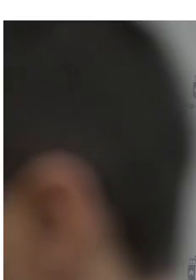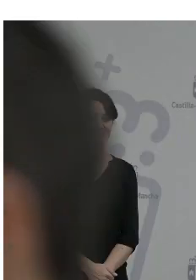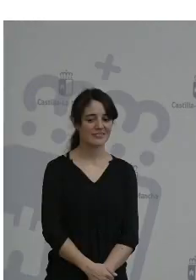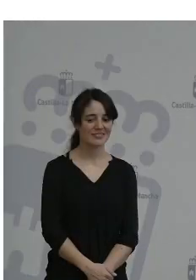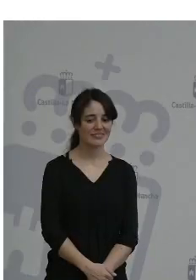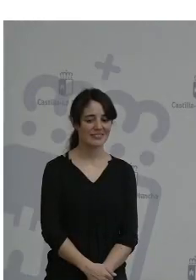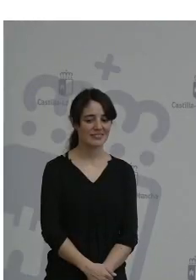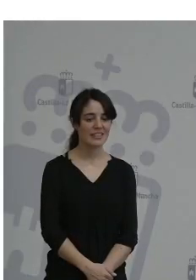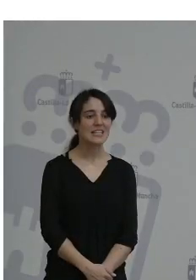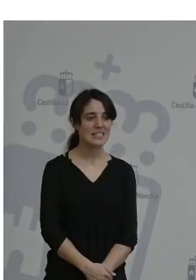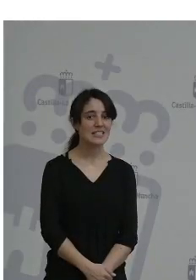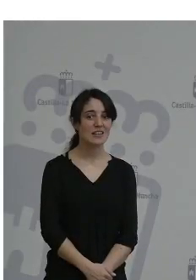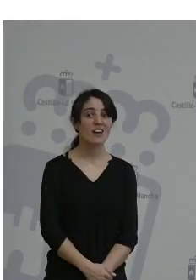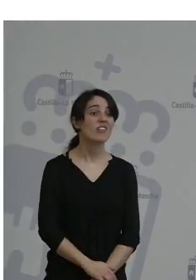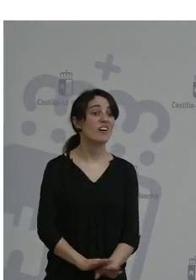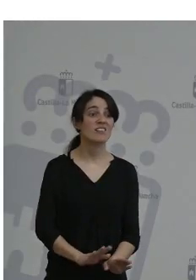¿Dónde?